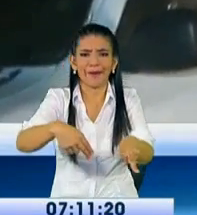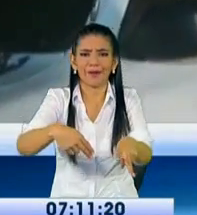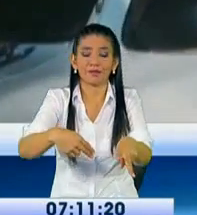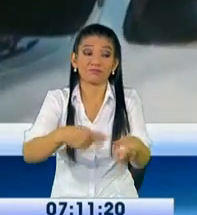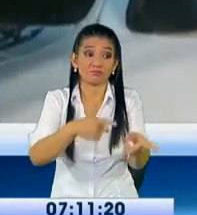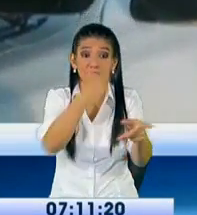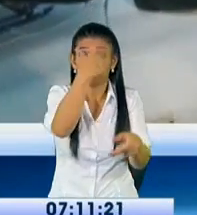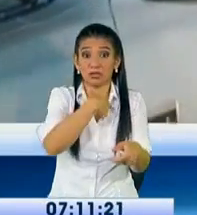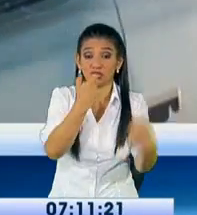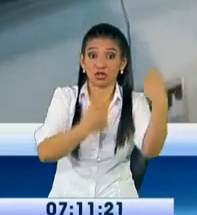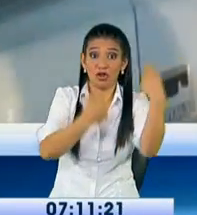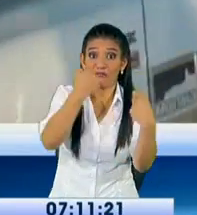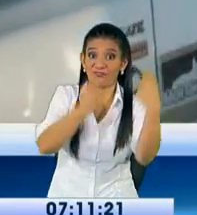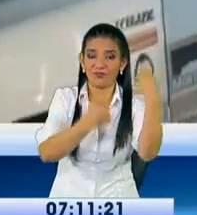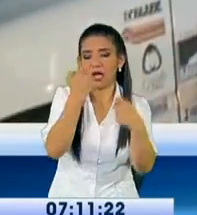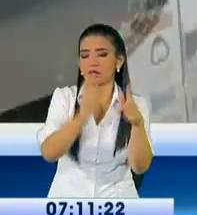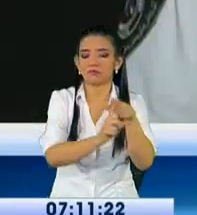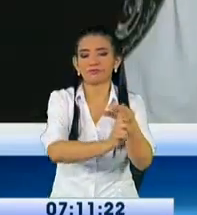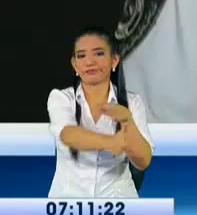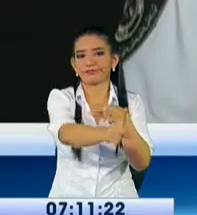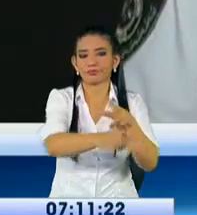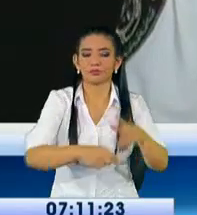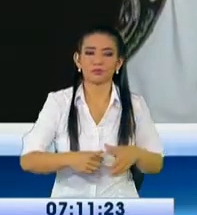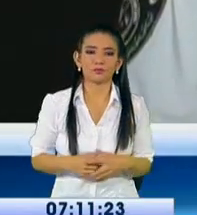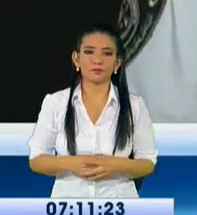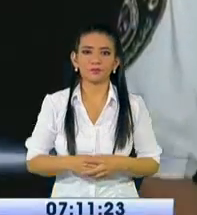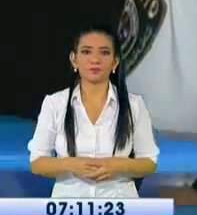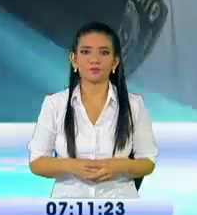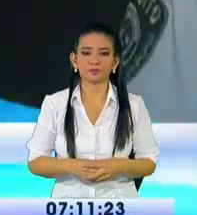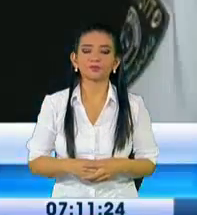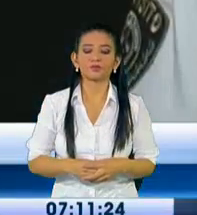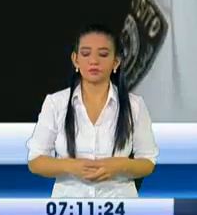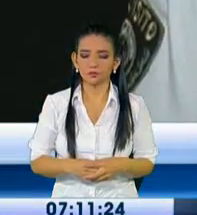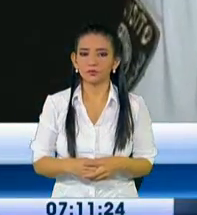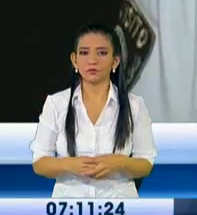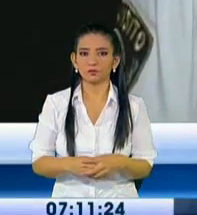el chofer huyó con el automotor. Fue un choque lateral angular,